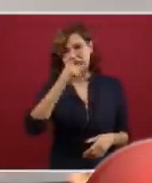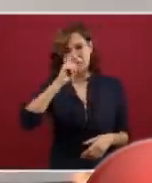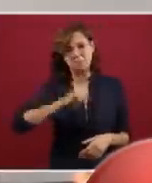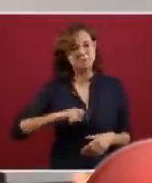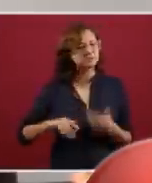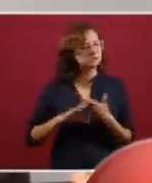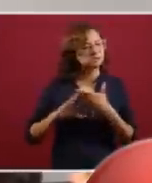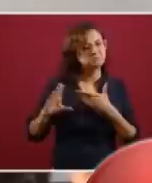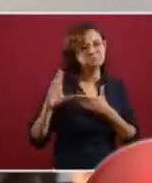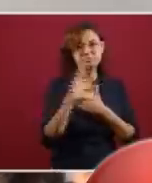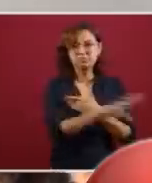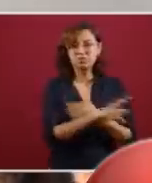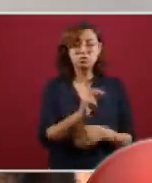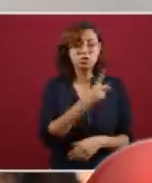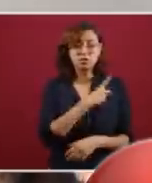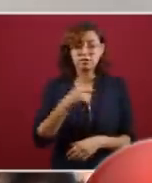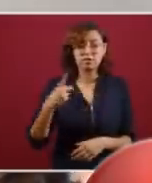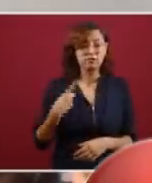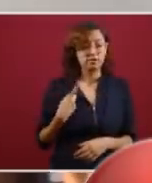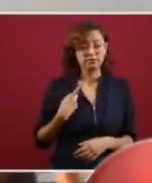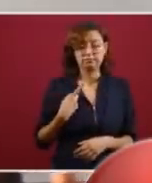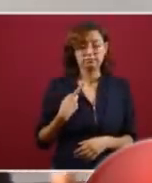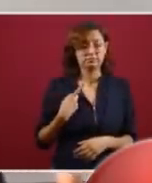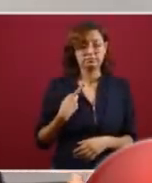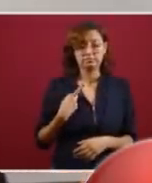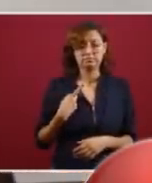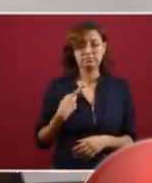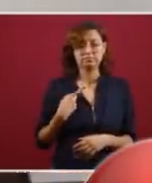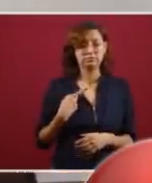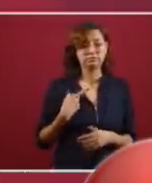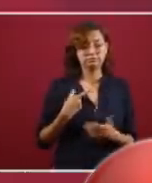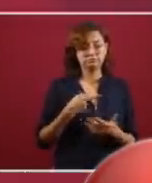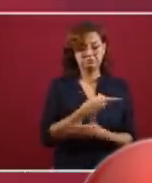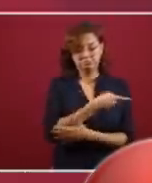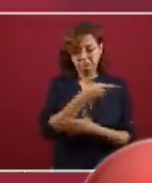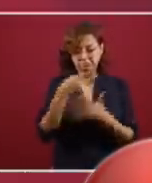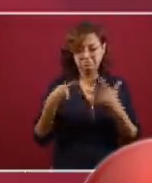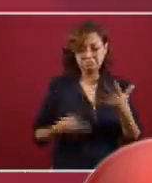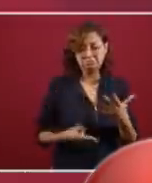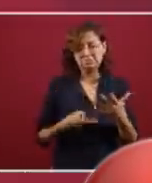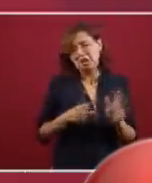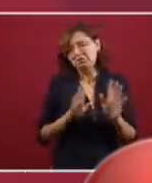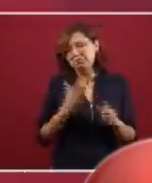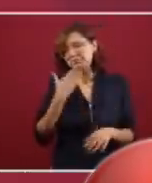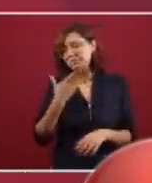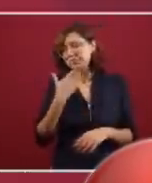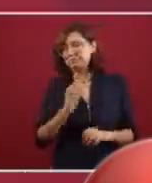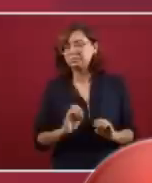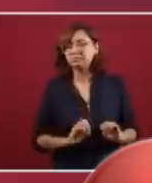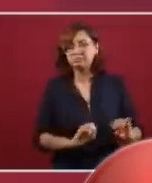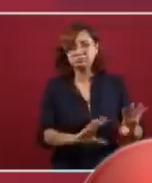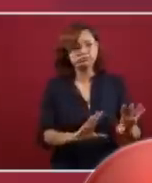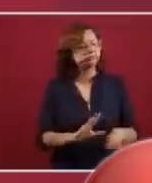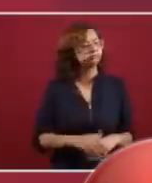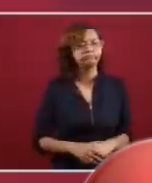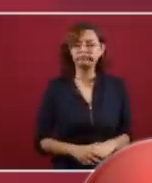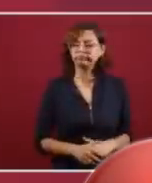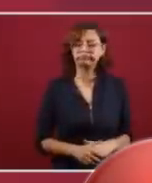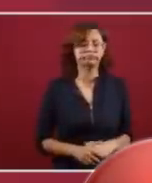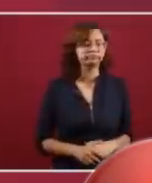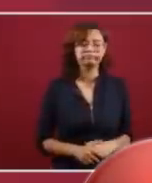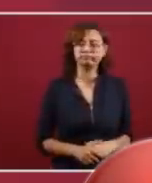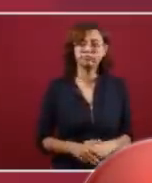en ningún caso, no se debe de tolerar. Y esa es la